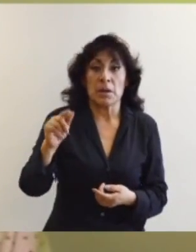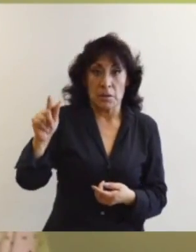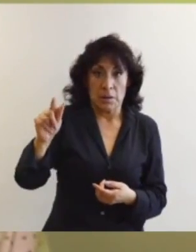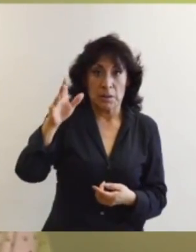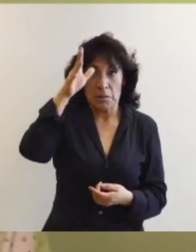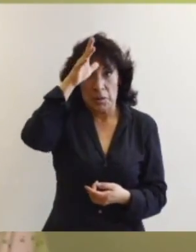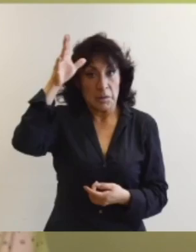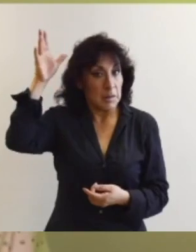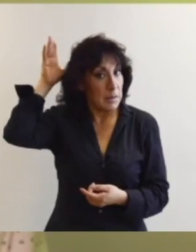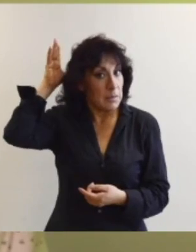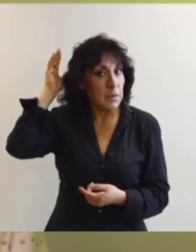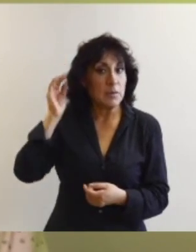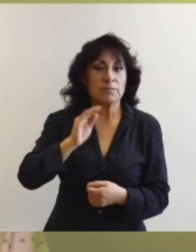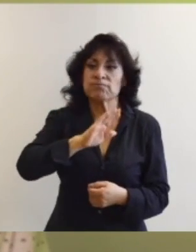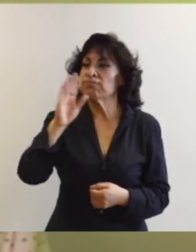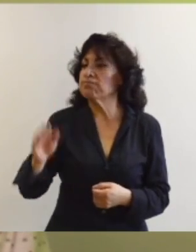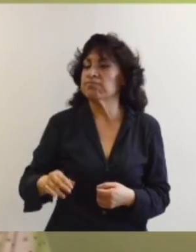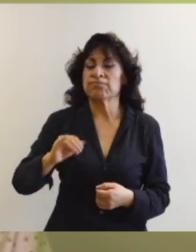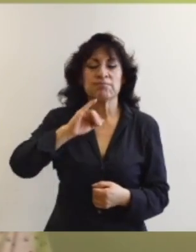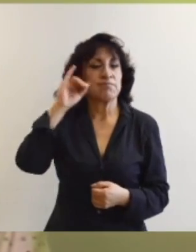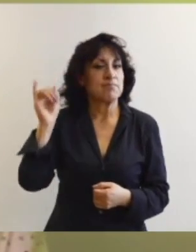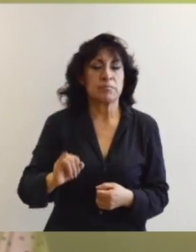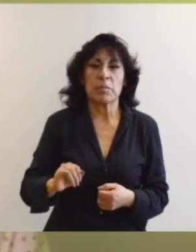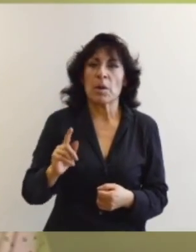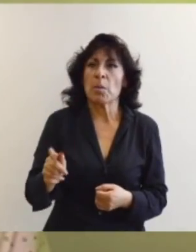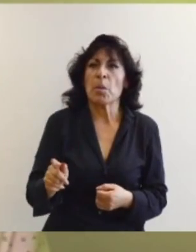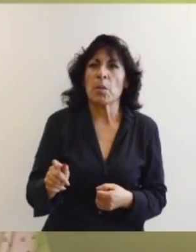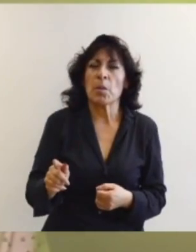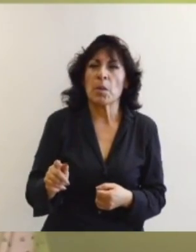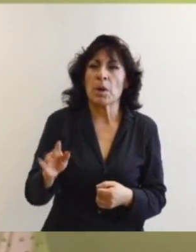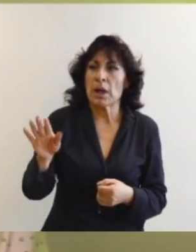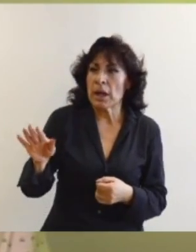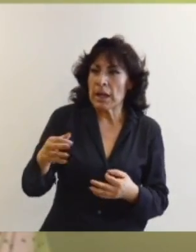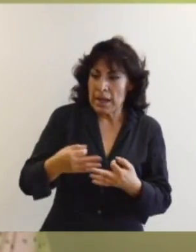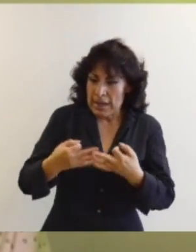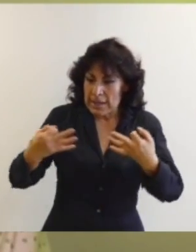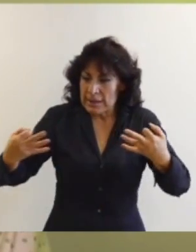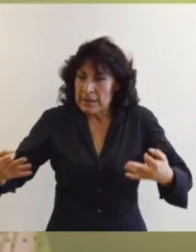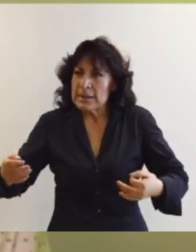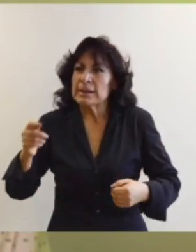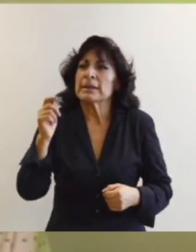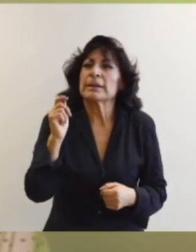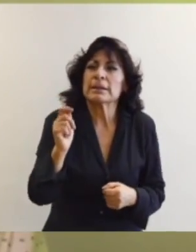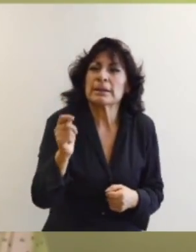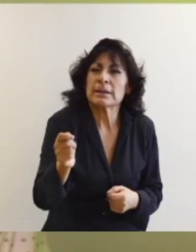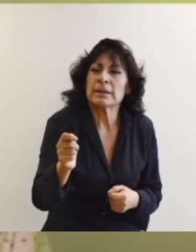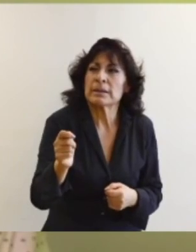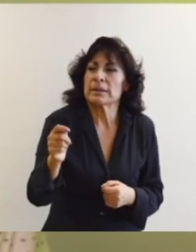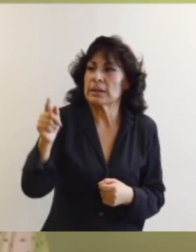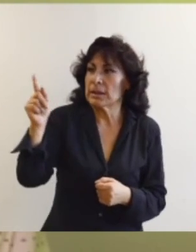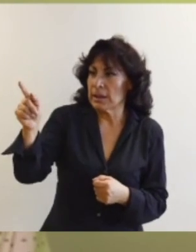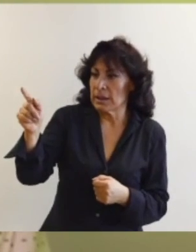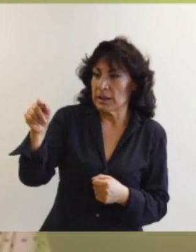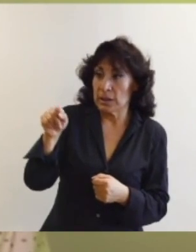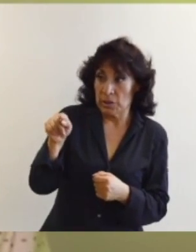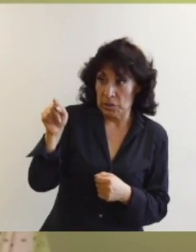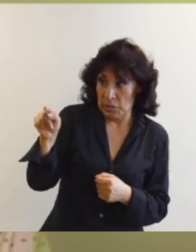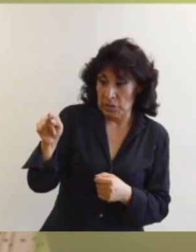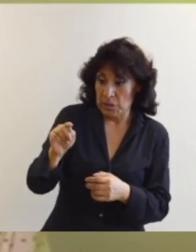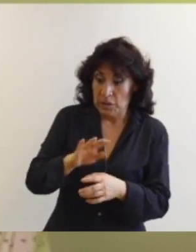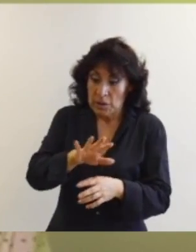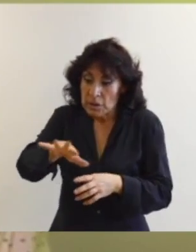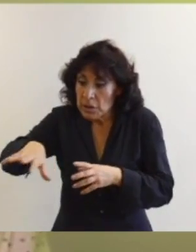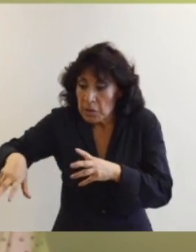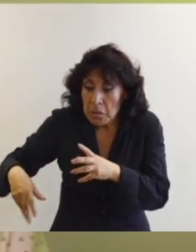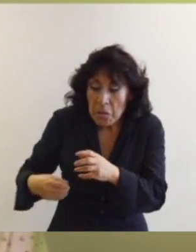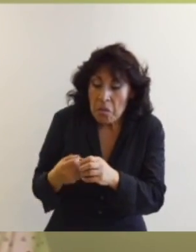pero él no muere. Él es la tierra en la que usted inútilmente busca